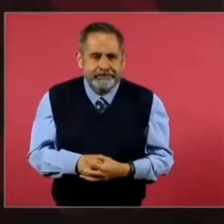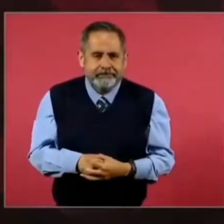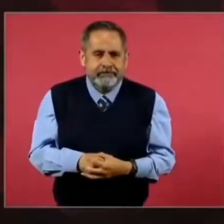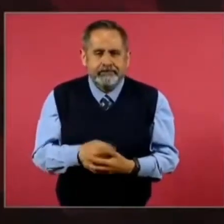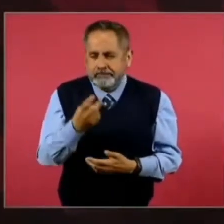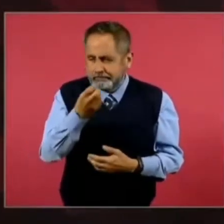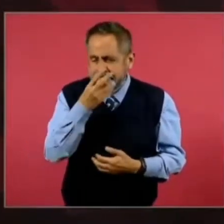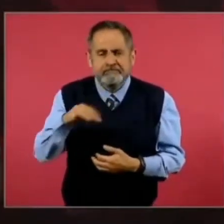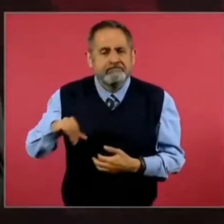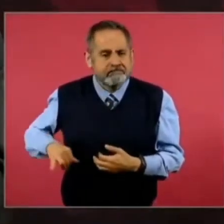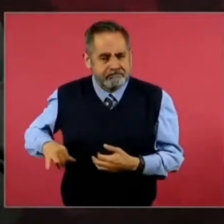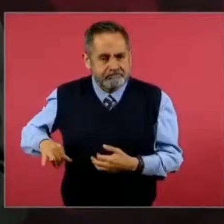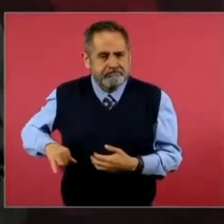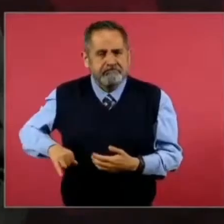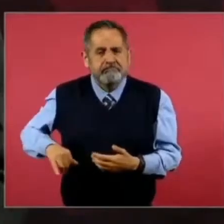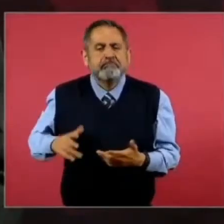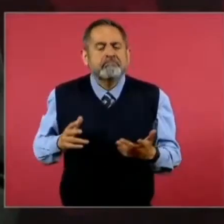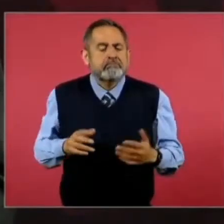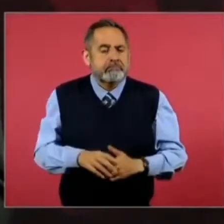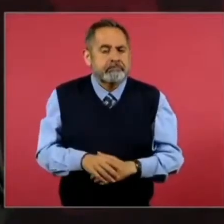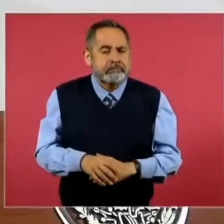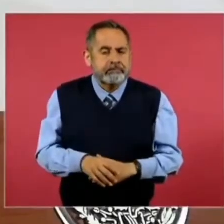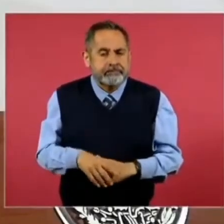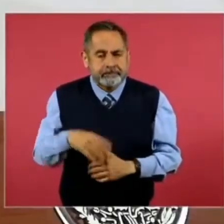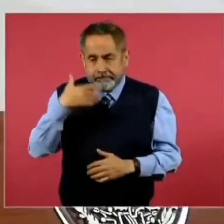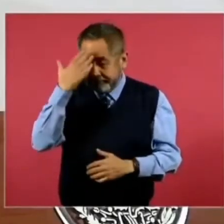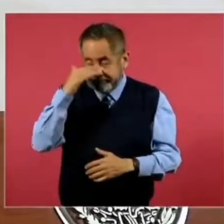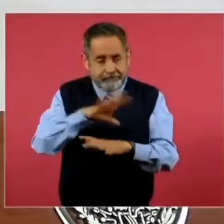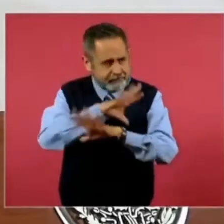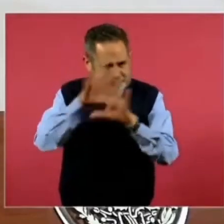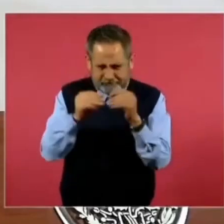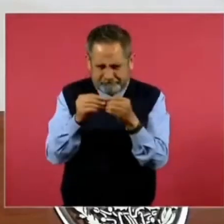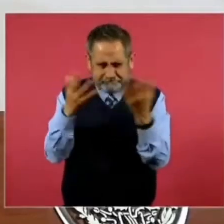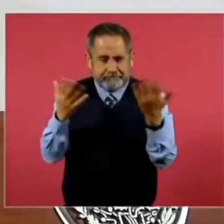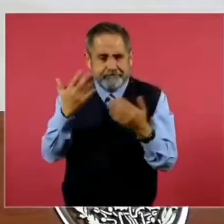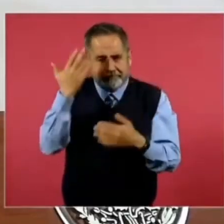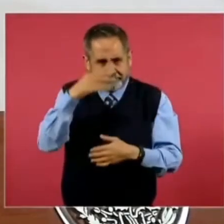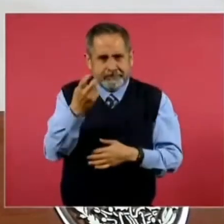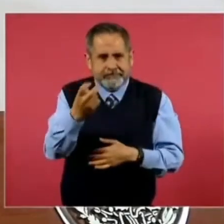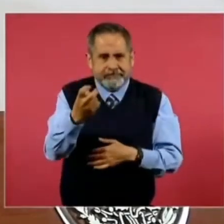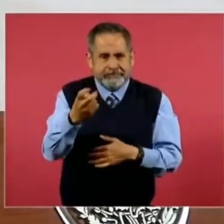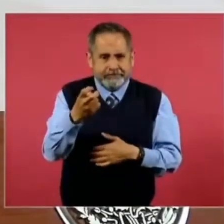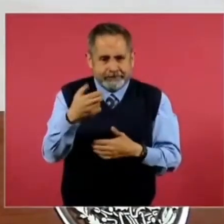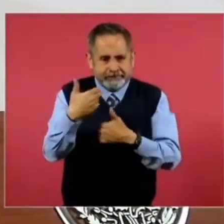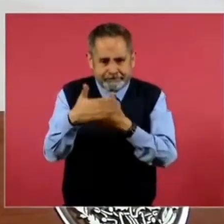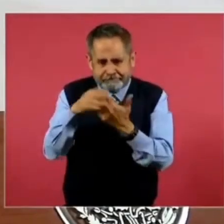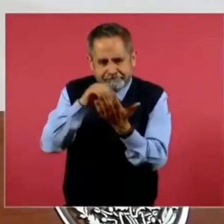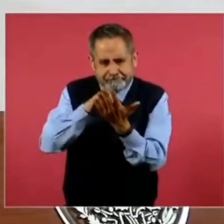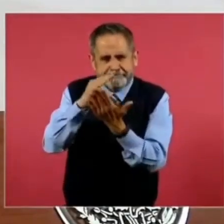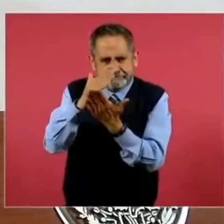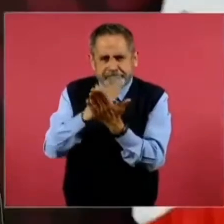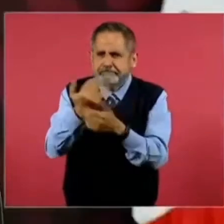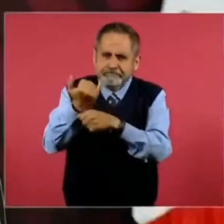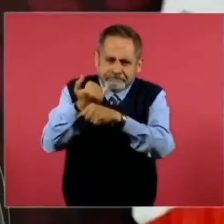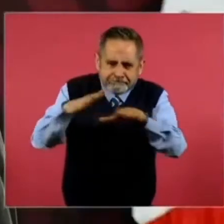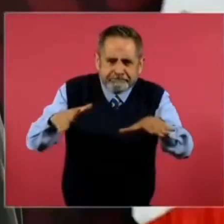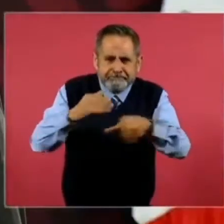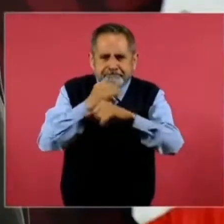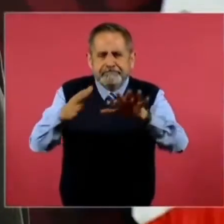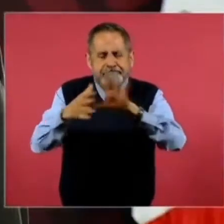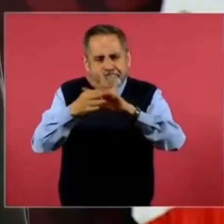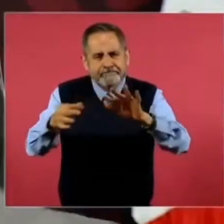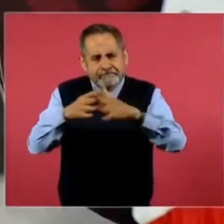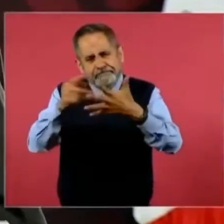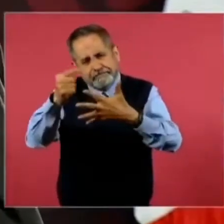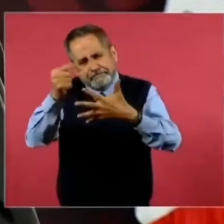es interesante pues saber, todo esto lo vamos a ir informando, porque